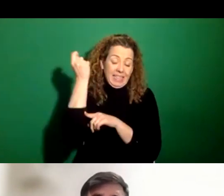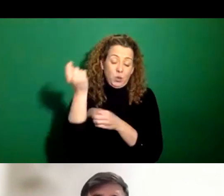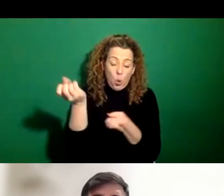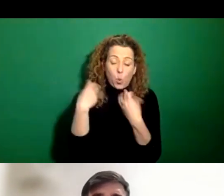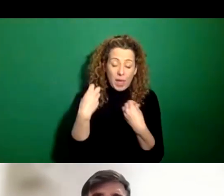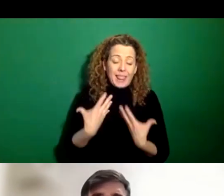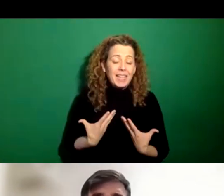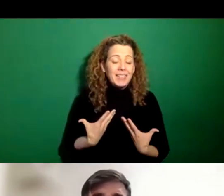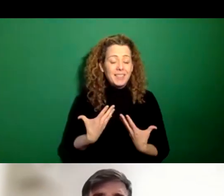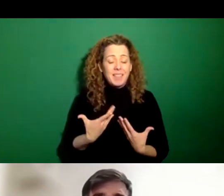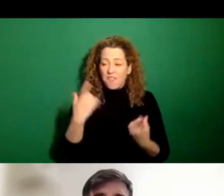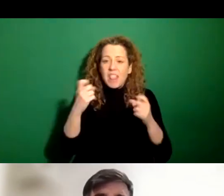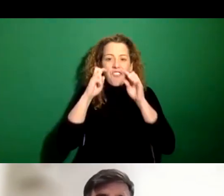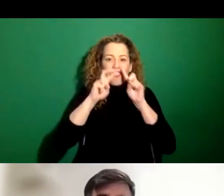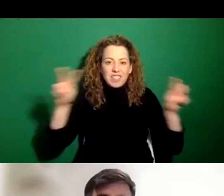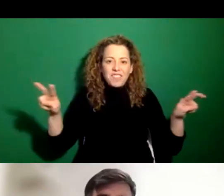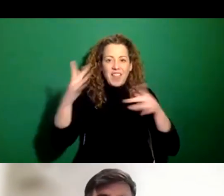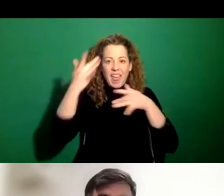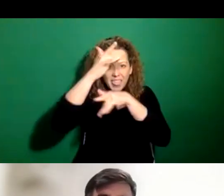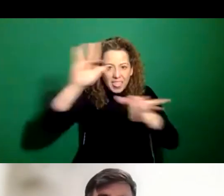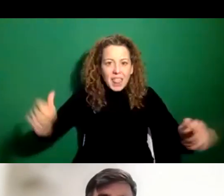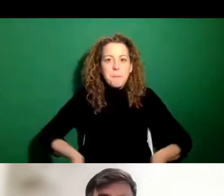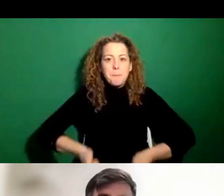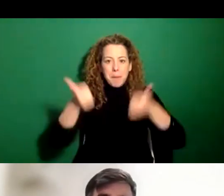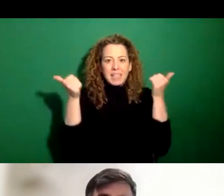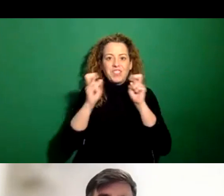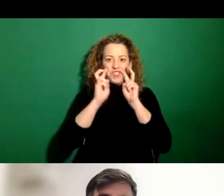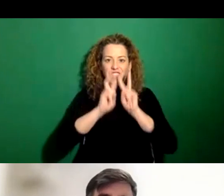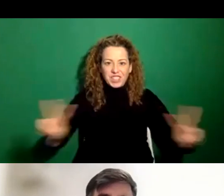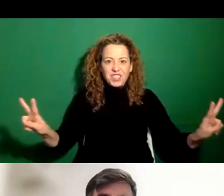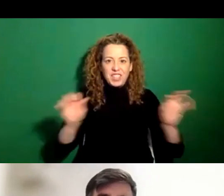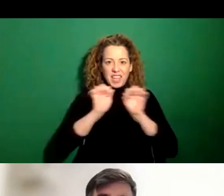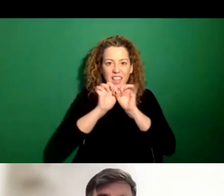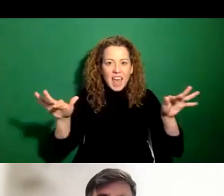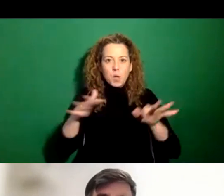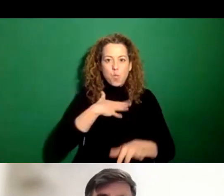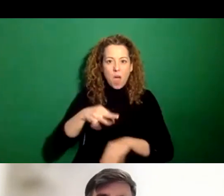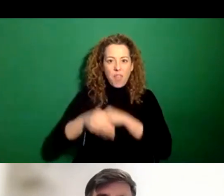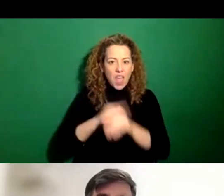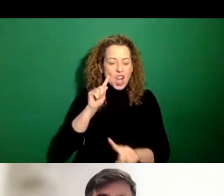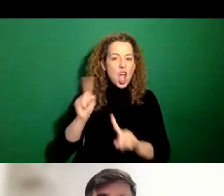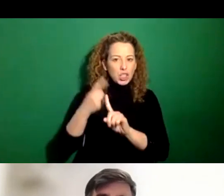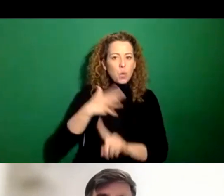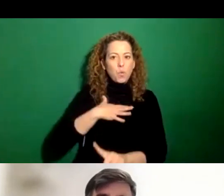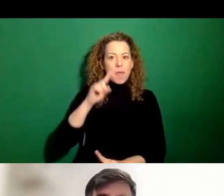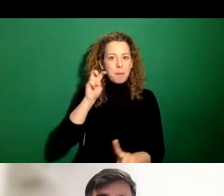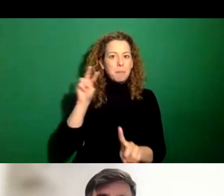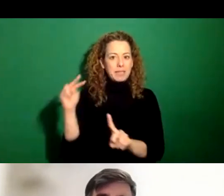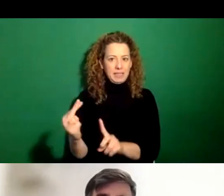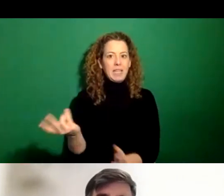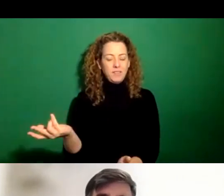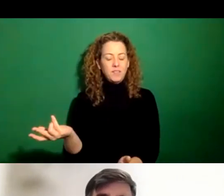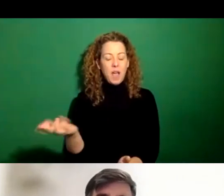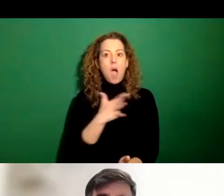lo que falta, es decir, más visibilidad de que se puede hacer, desde una perspectiva que